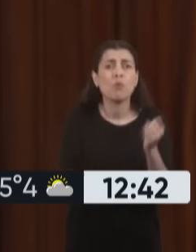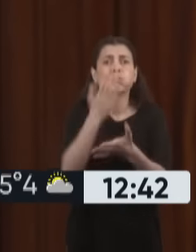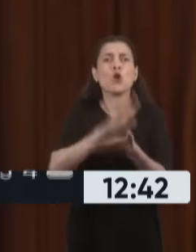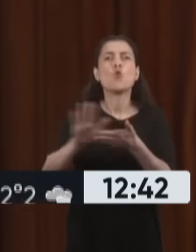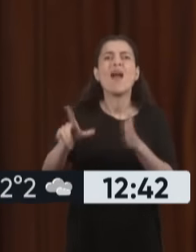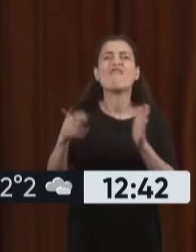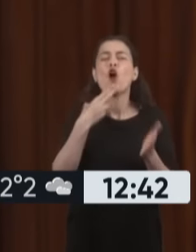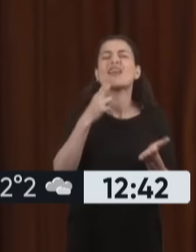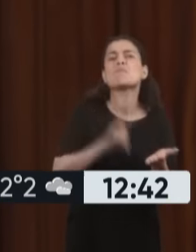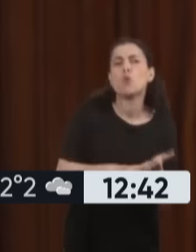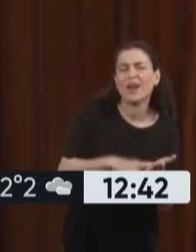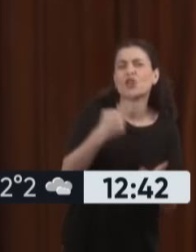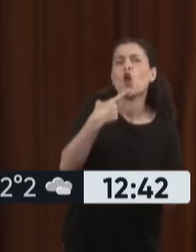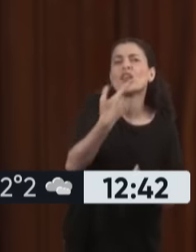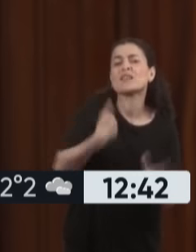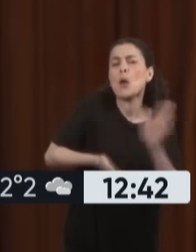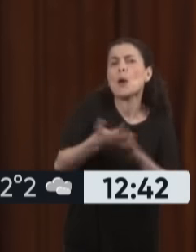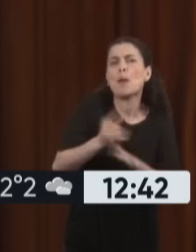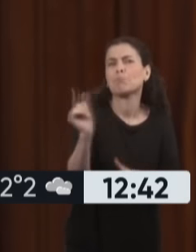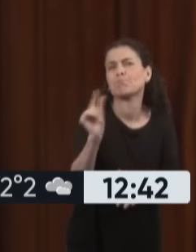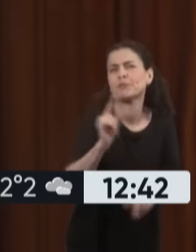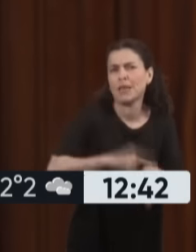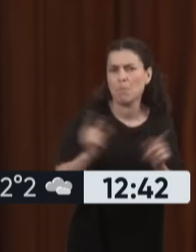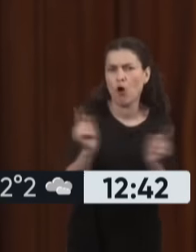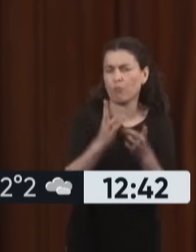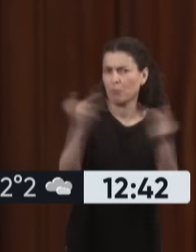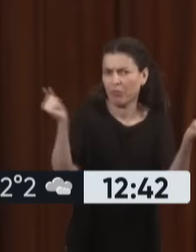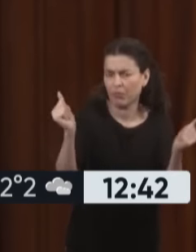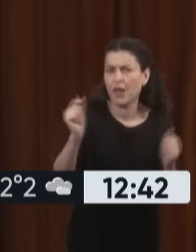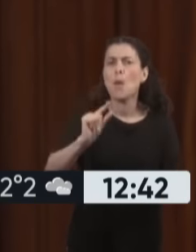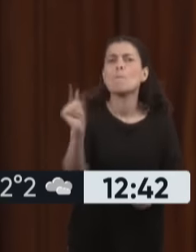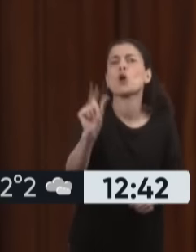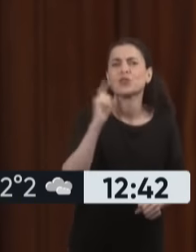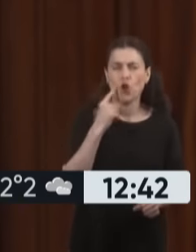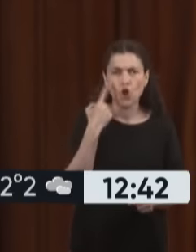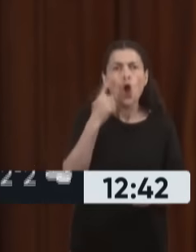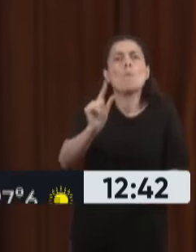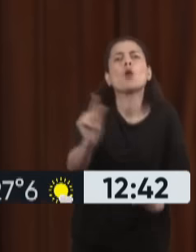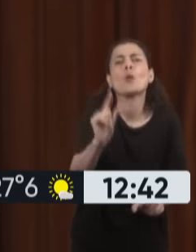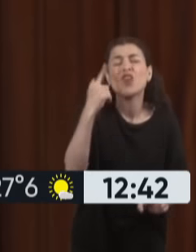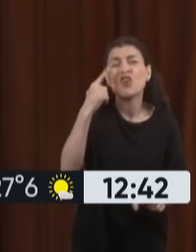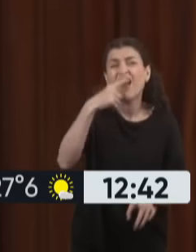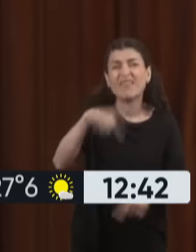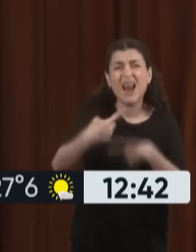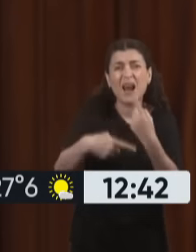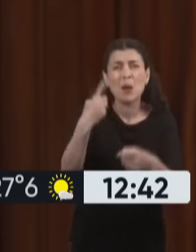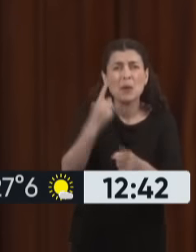se ha dicho que eran transitorios y después nunca se bajaron.